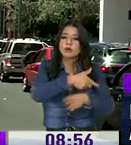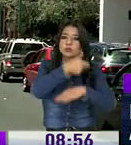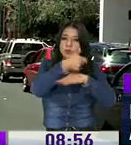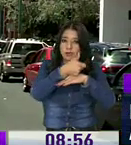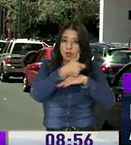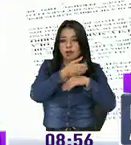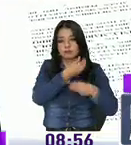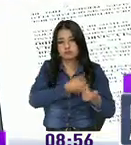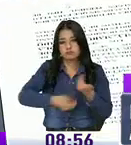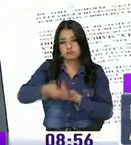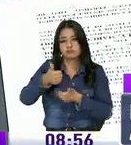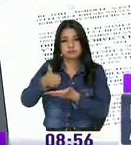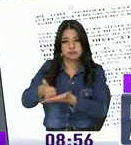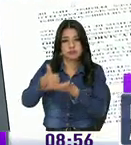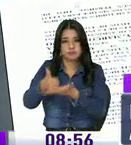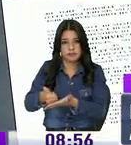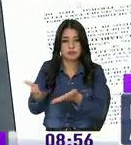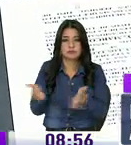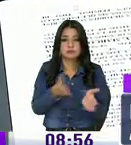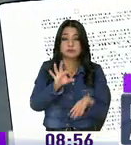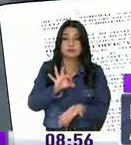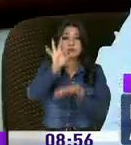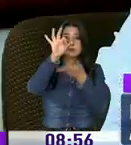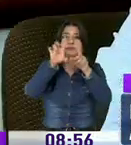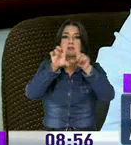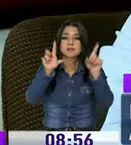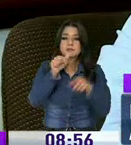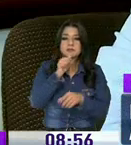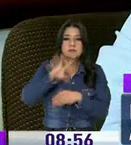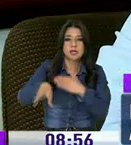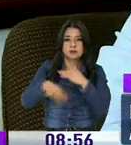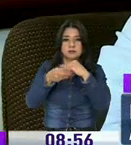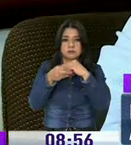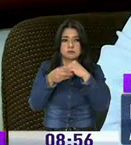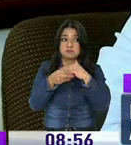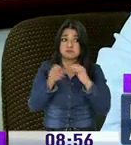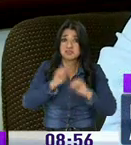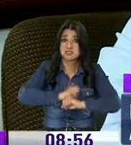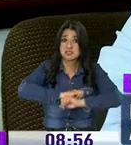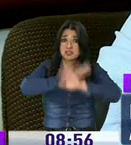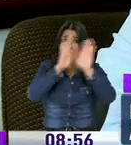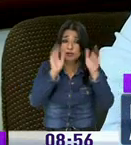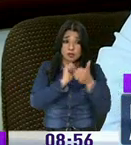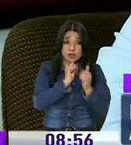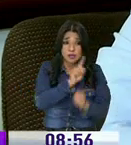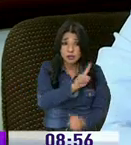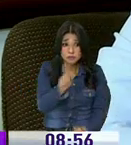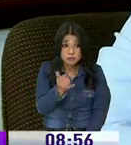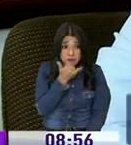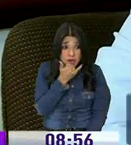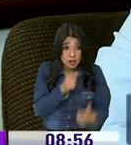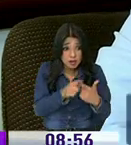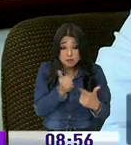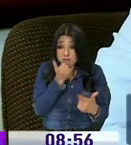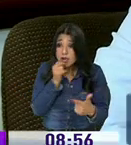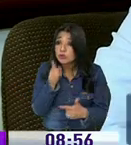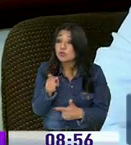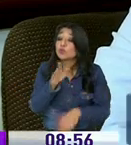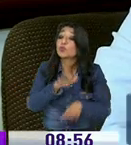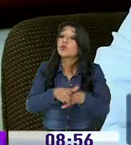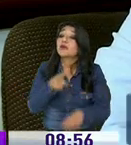suman representantes de empresas privadas. No tenemos claro cuáles son las acciones que ha cometido cada uno de los